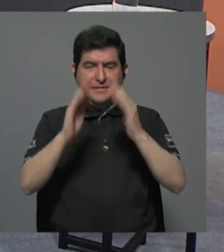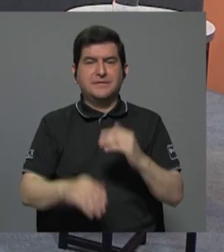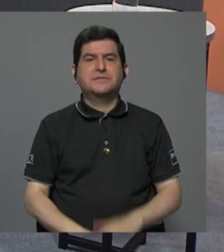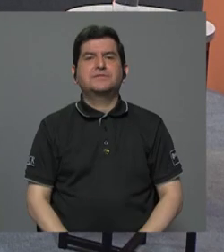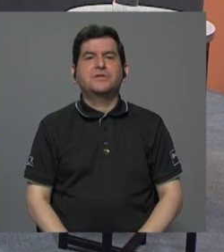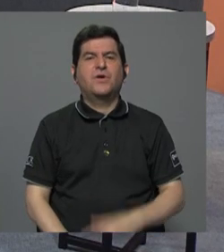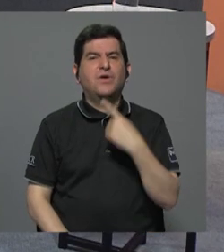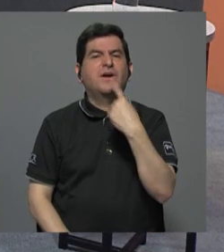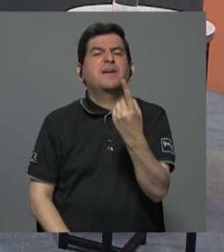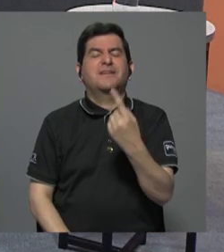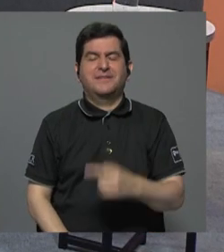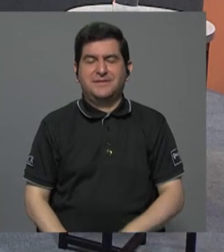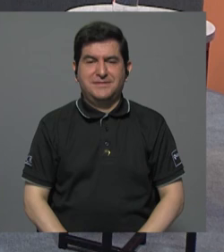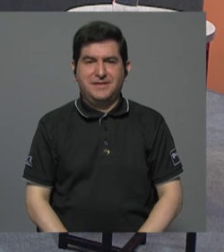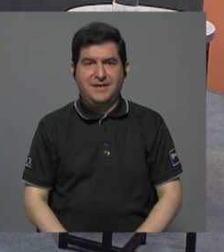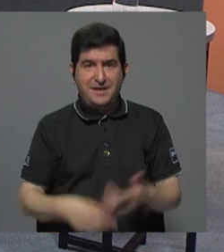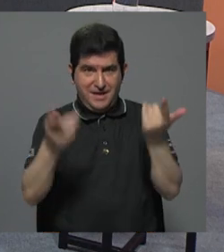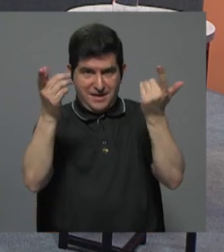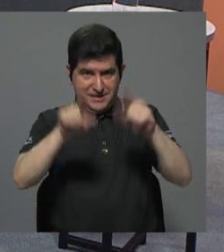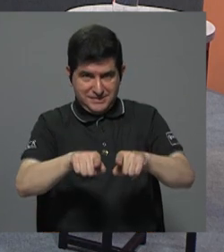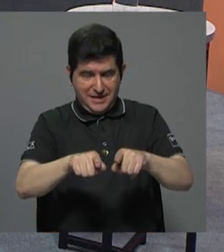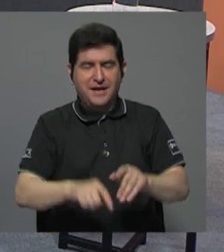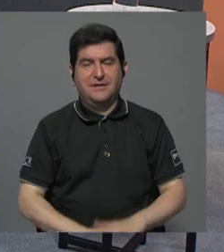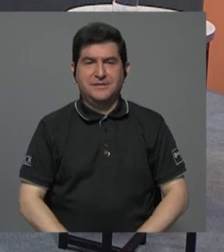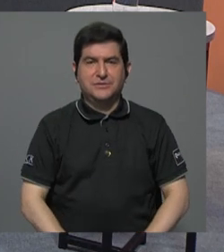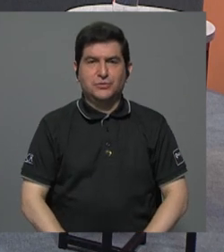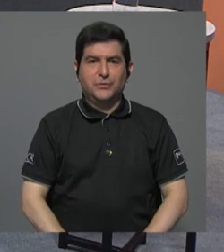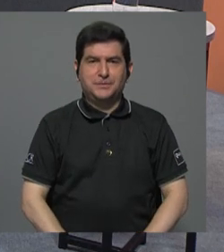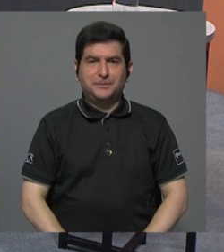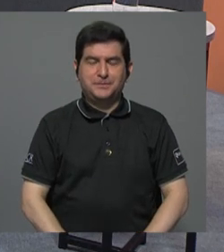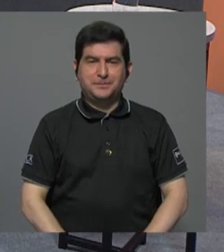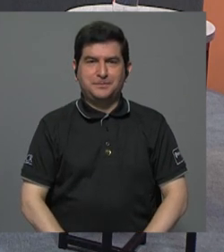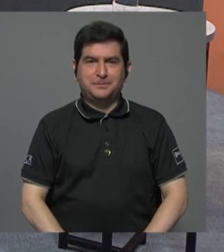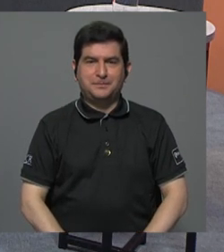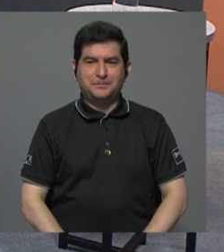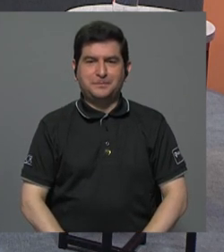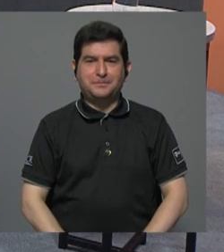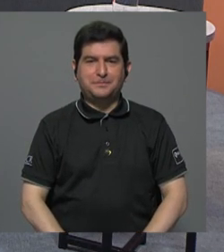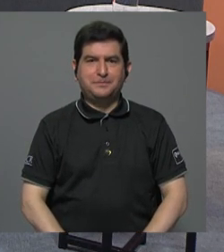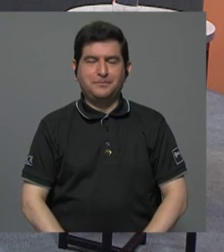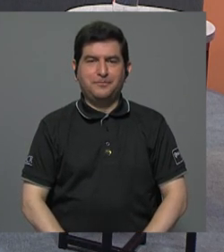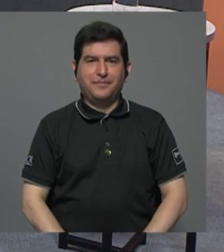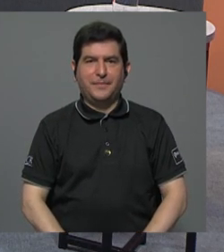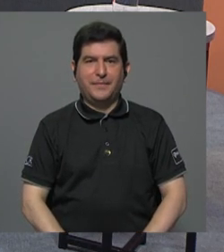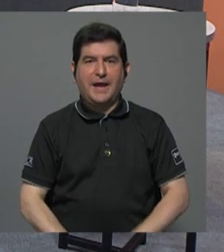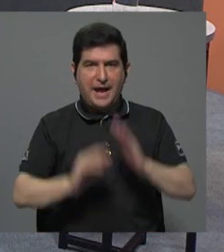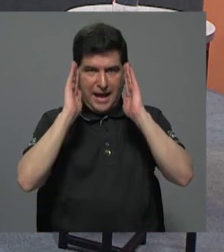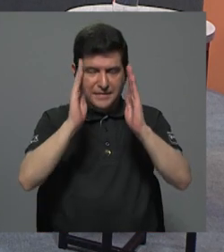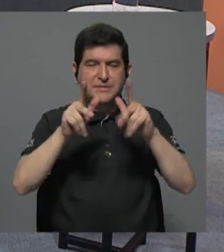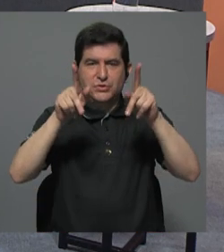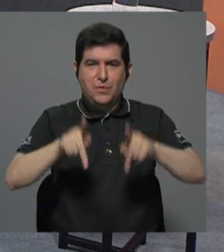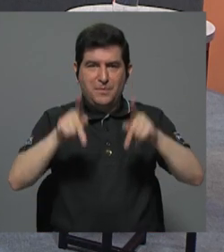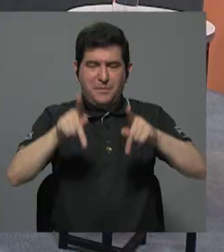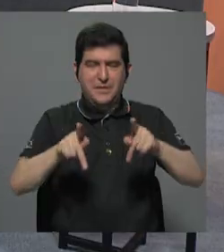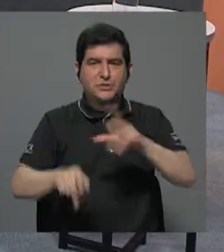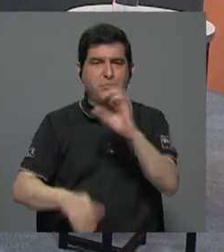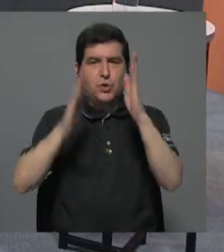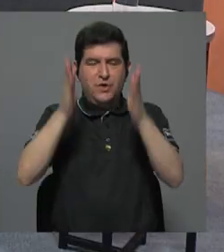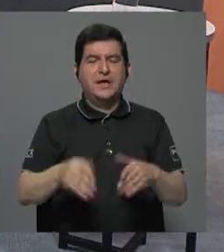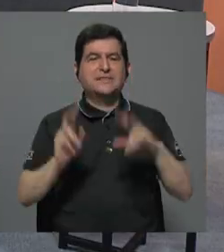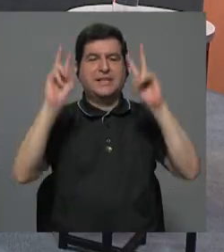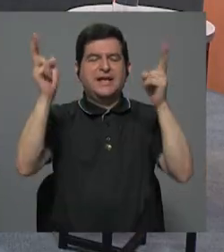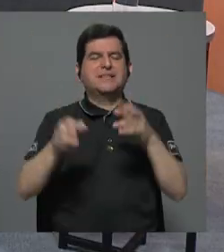martín chinchilla y también vamos a escuchar don don cristián ribera vamos a escuchar lo que dicen los costarricenses sobre este